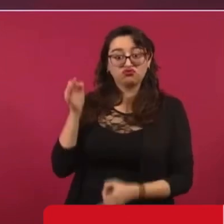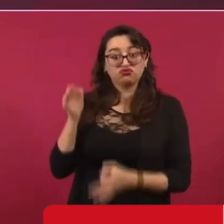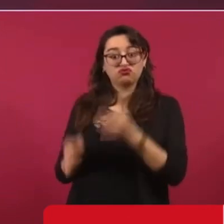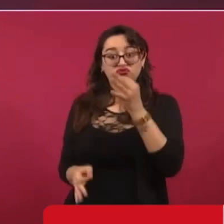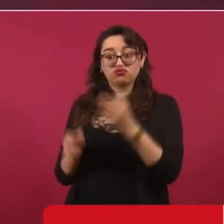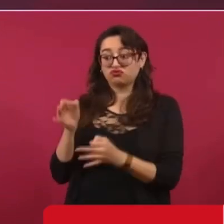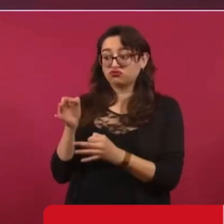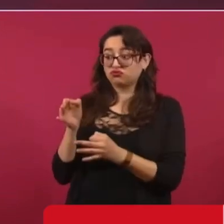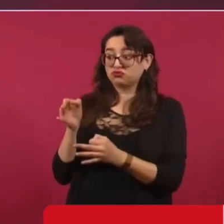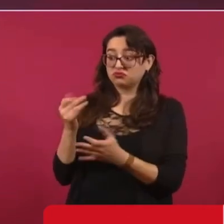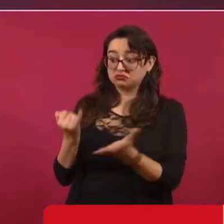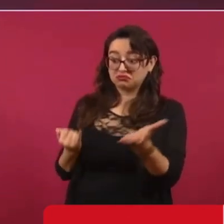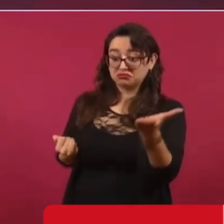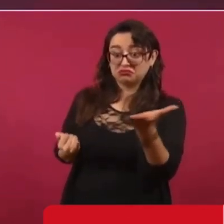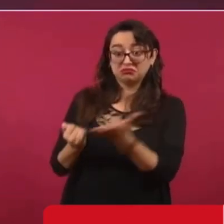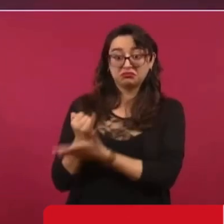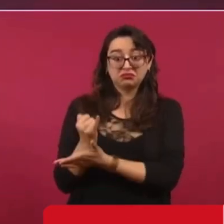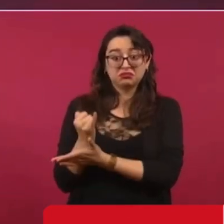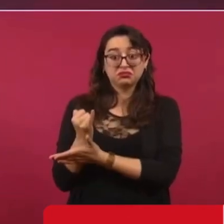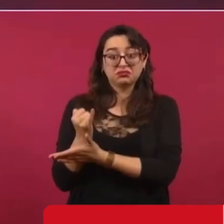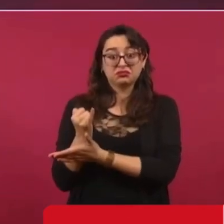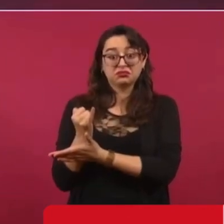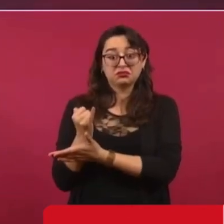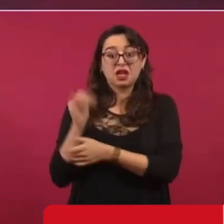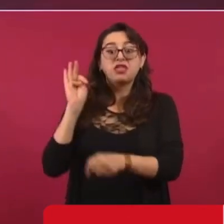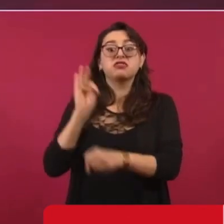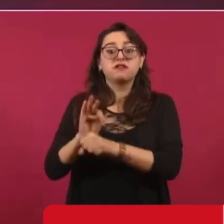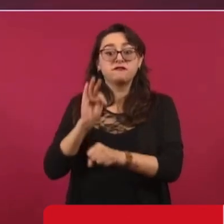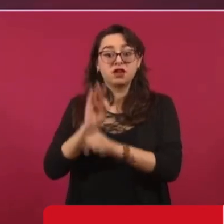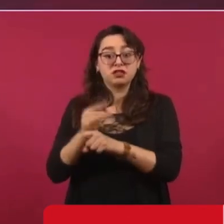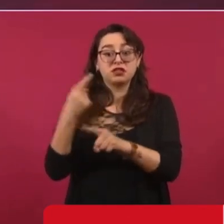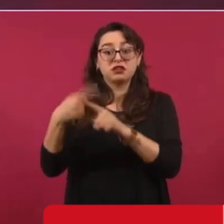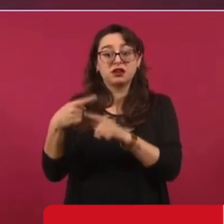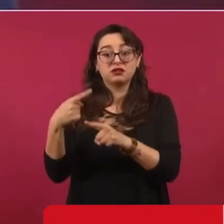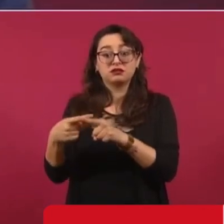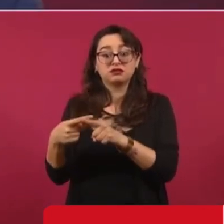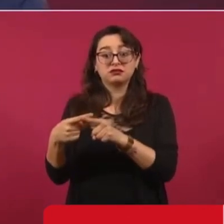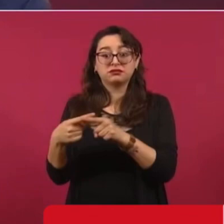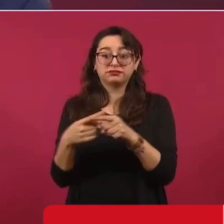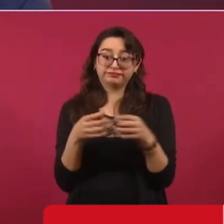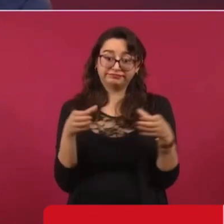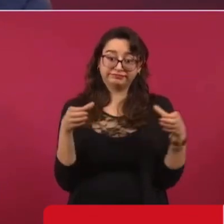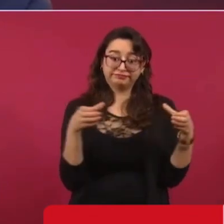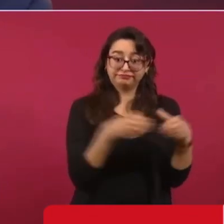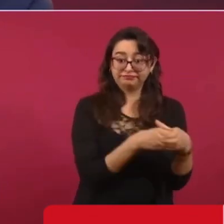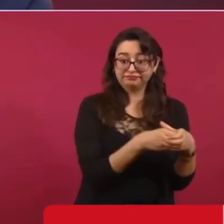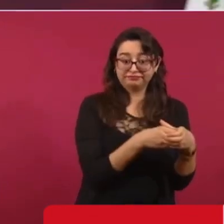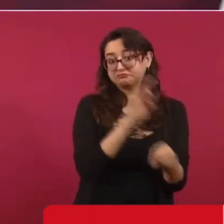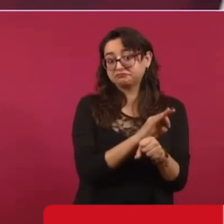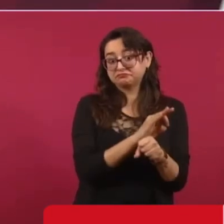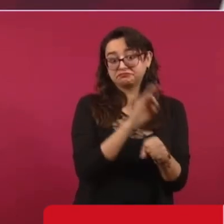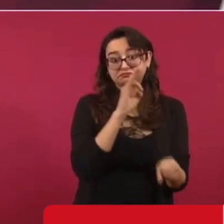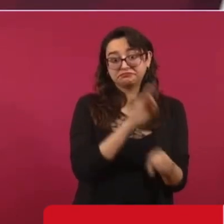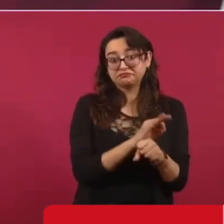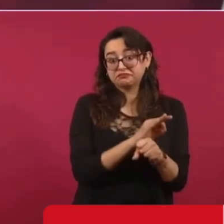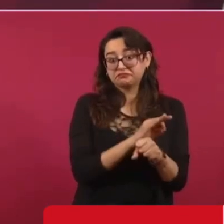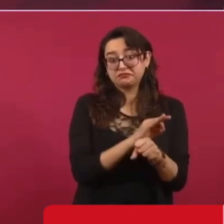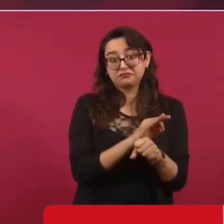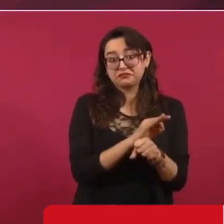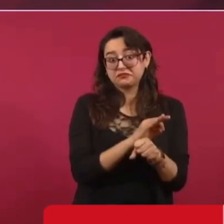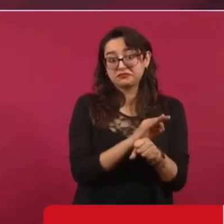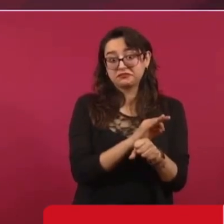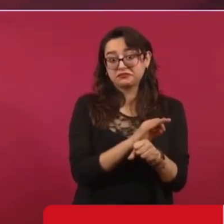actuar a partir de los intereses de la cúpula,